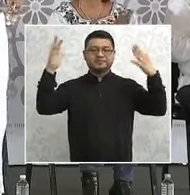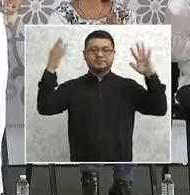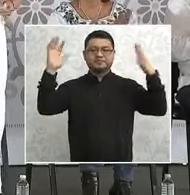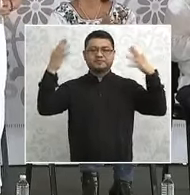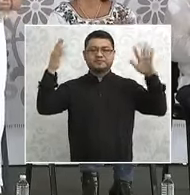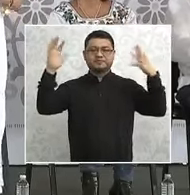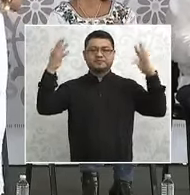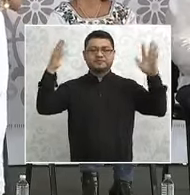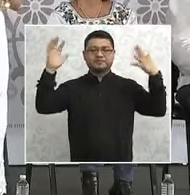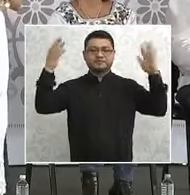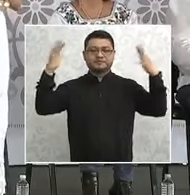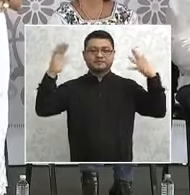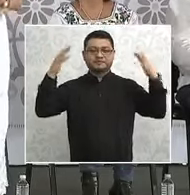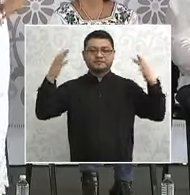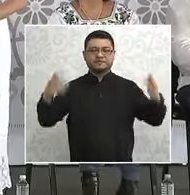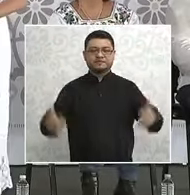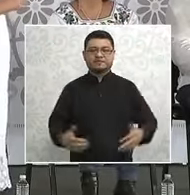olvide